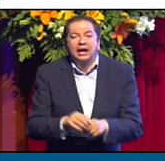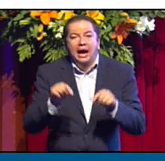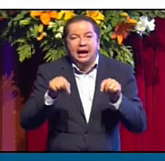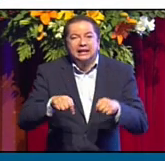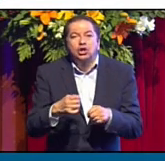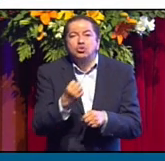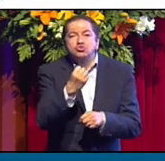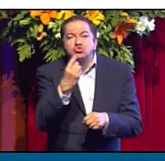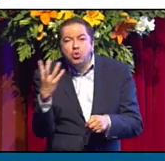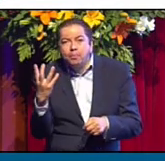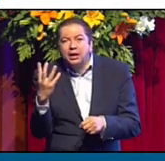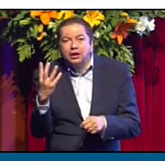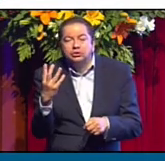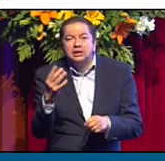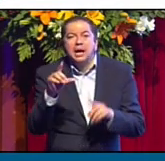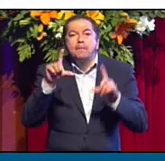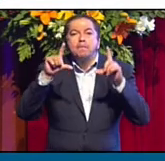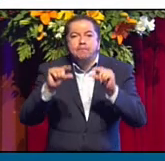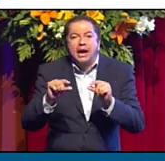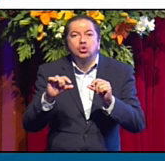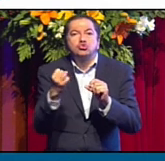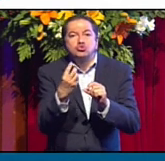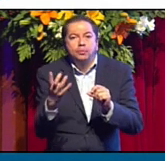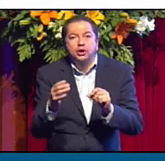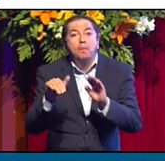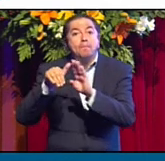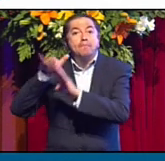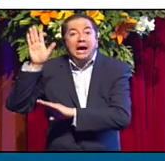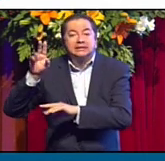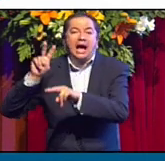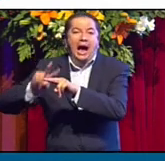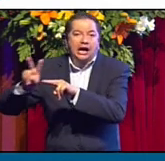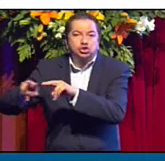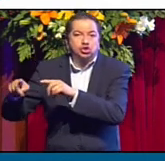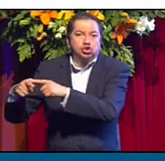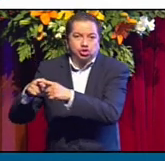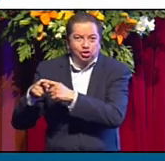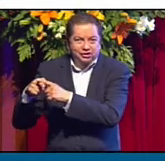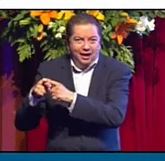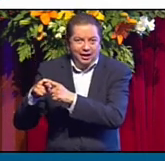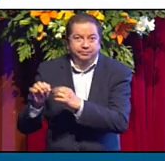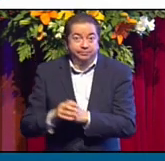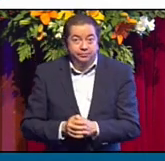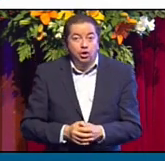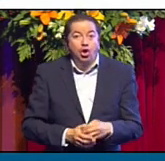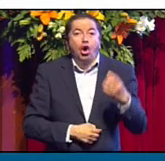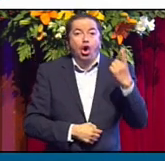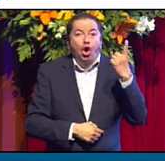menos en números y más en acciones sociales. Vamos.